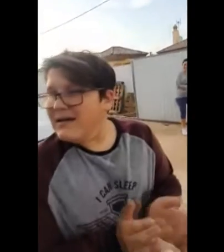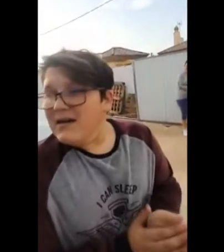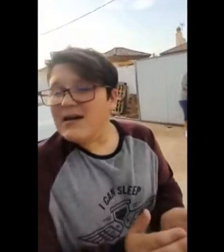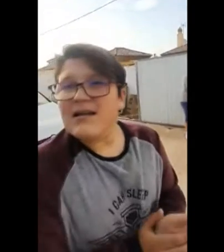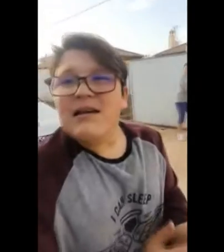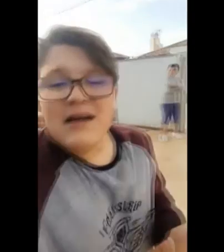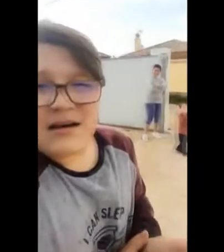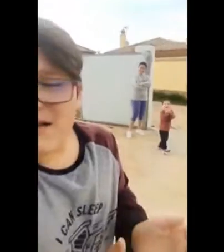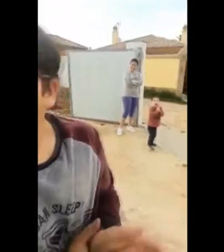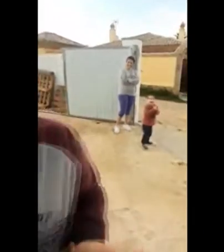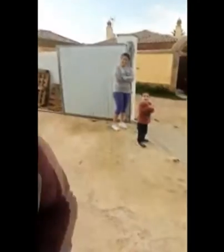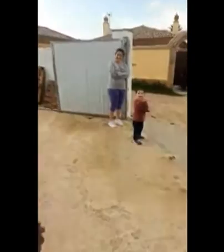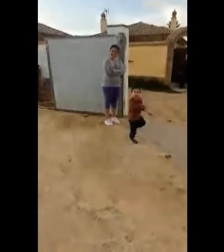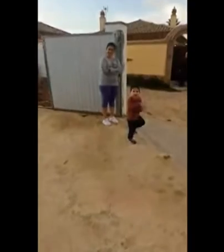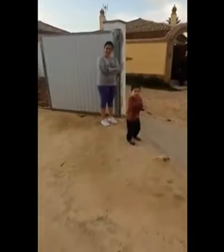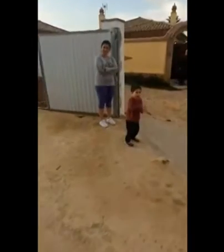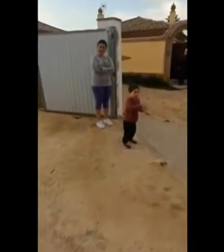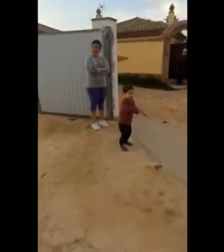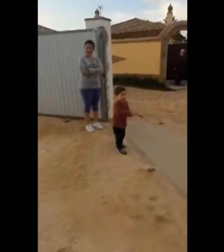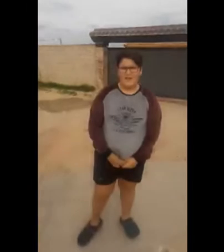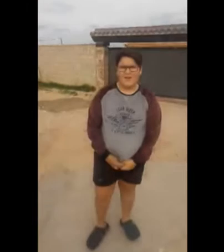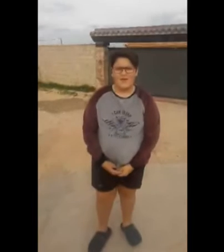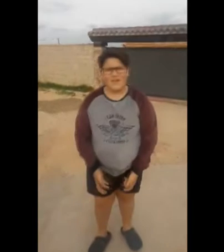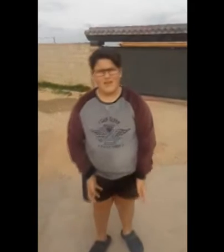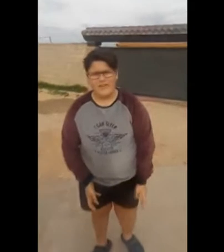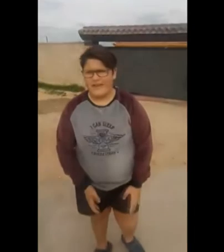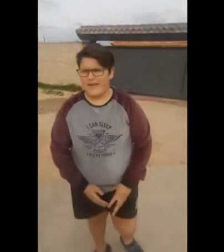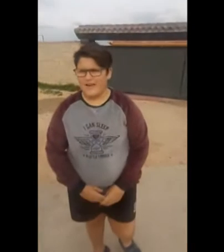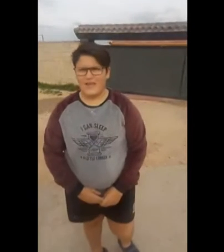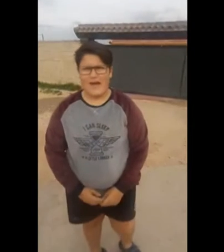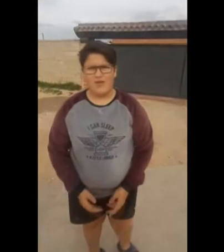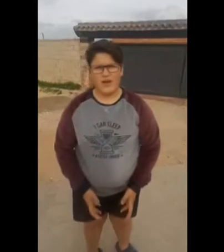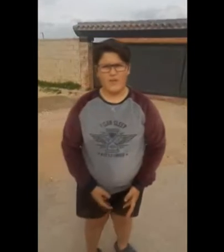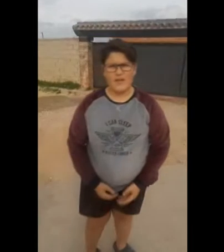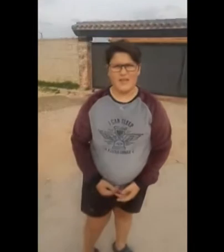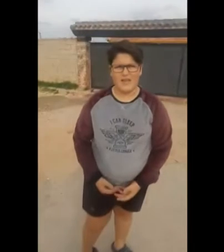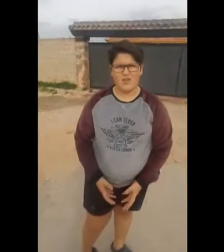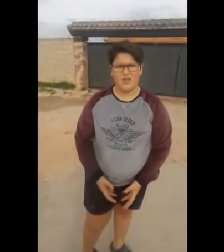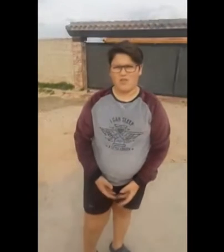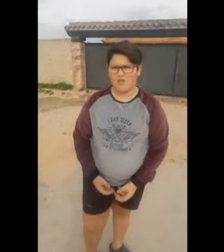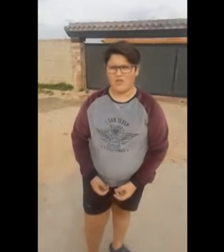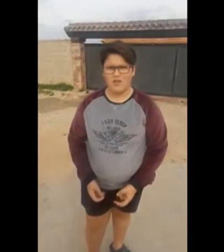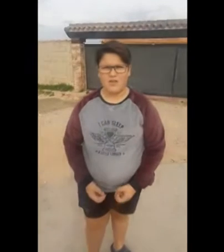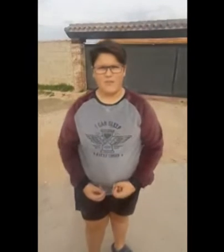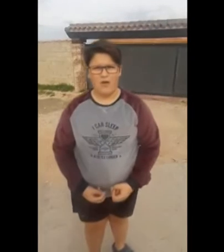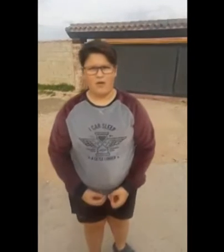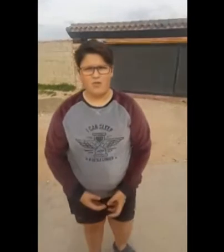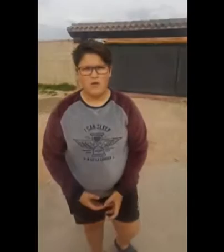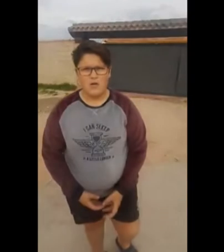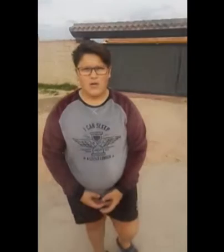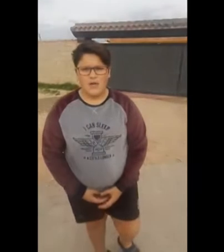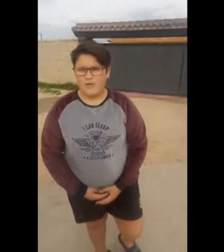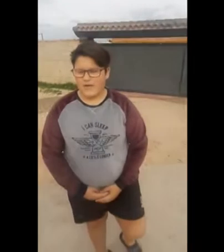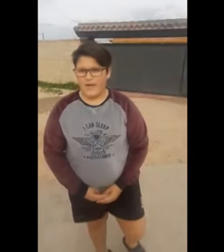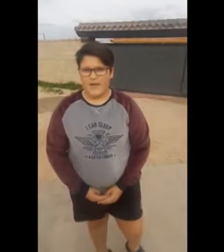Gracias por su compañía y disfruten de lo que queda de jornada. Hola, soy Adrián y hablo en representación de todos los niños del Pago del